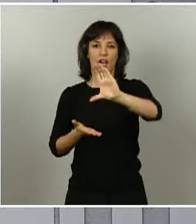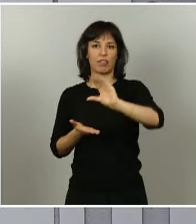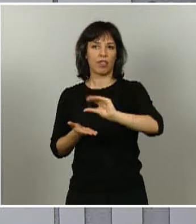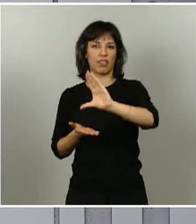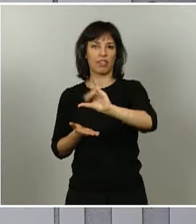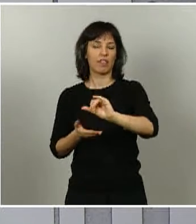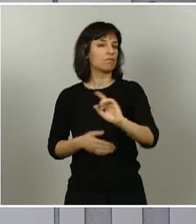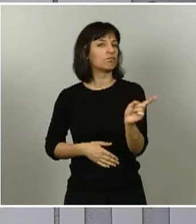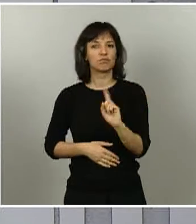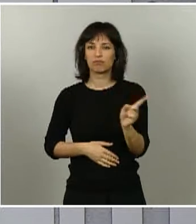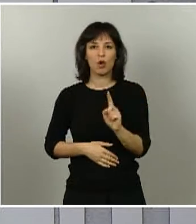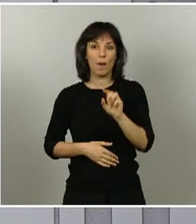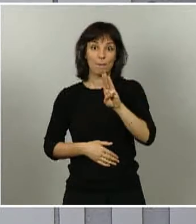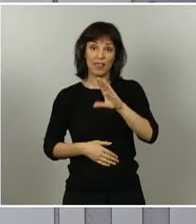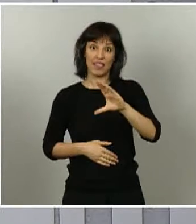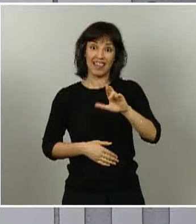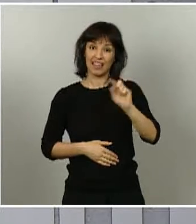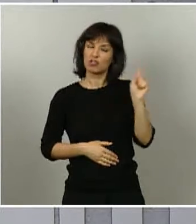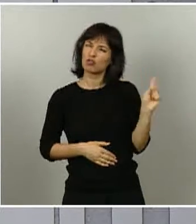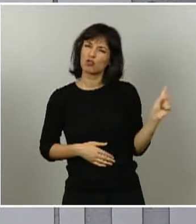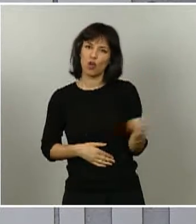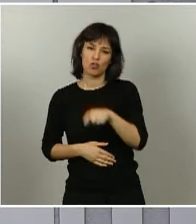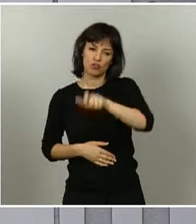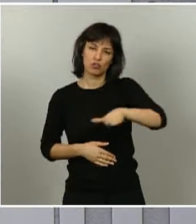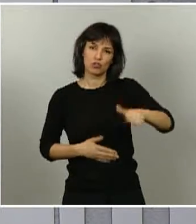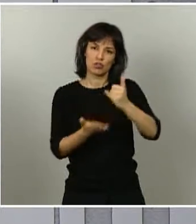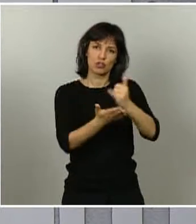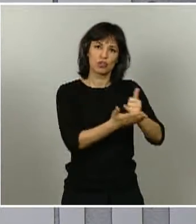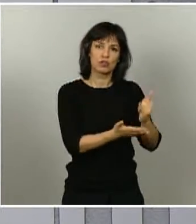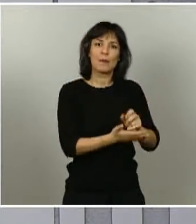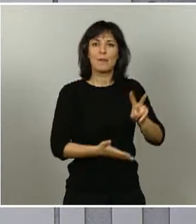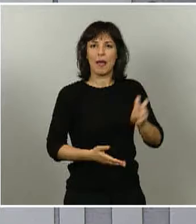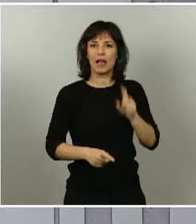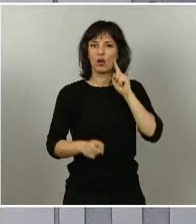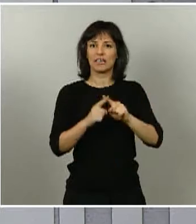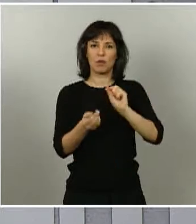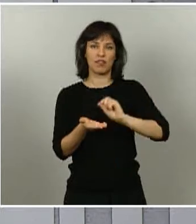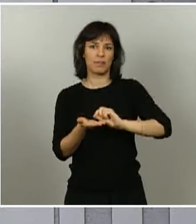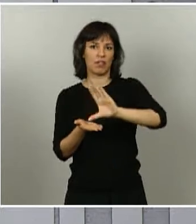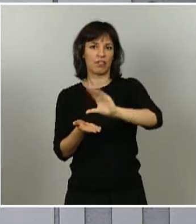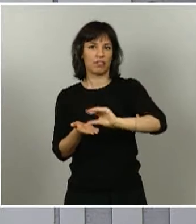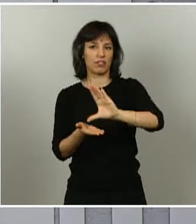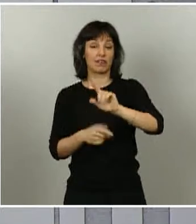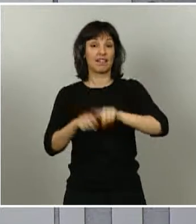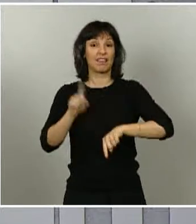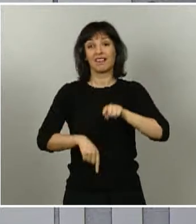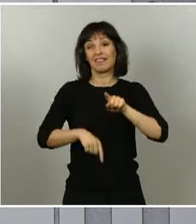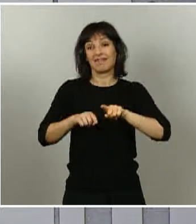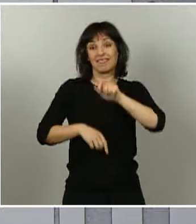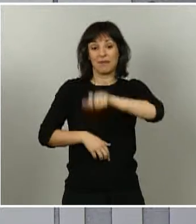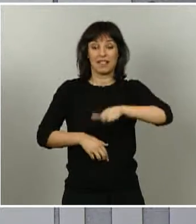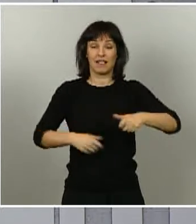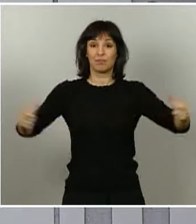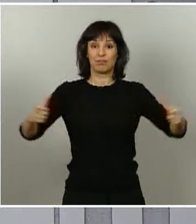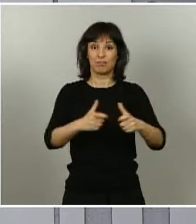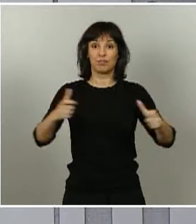los PCR realizados a la población, con lo cual eso también, en función de la población que se tenga, marca un mayor porcentaje de